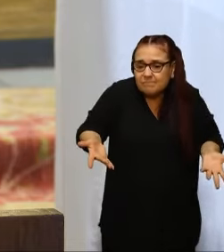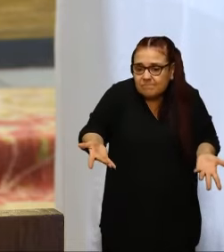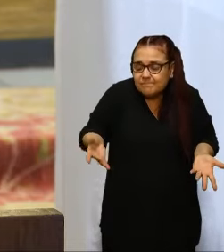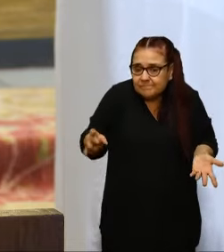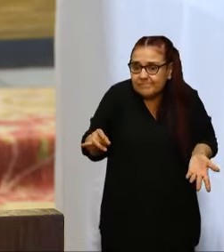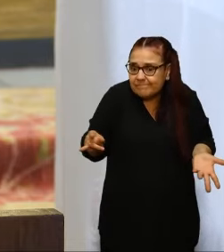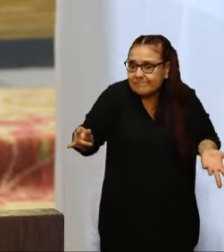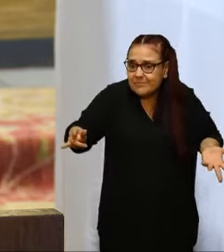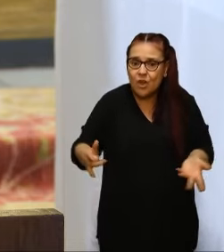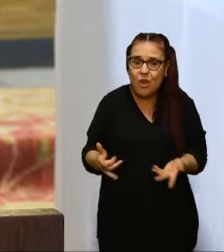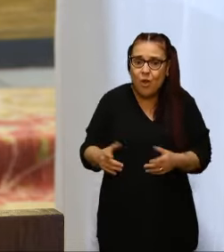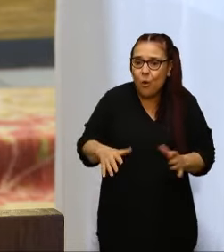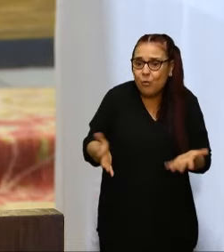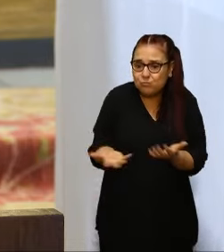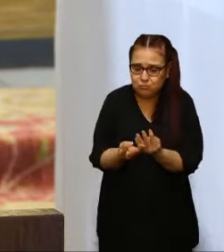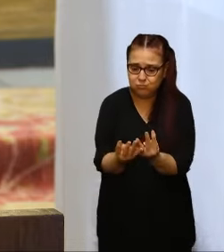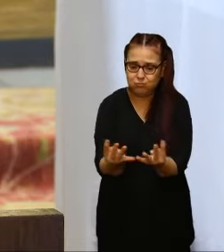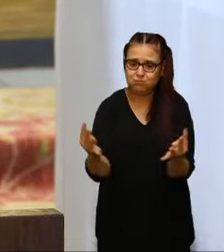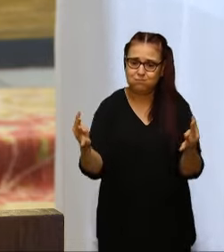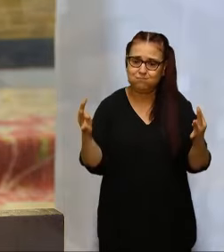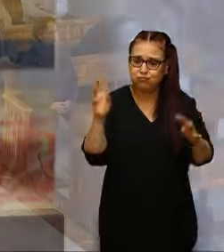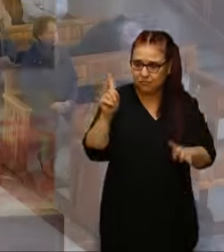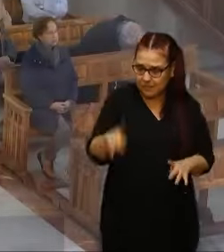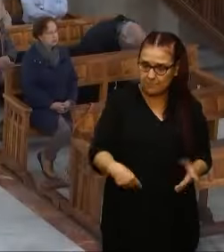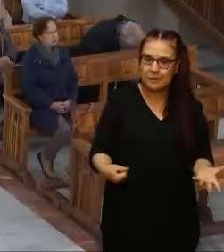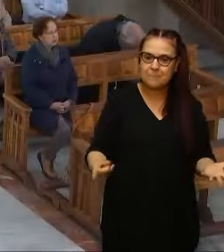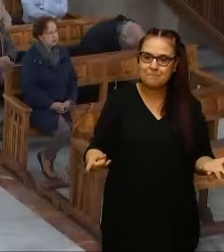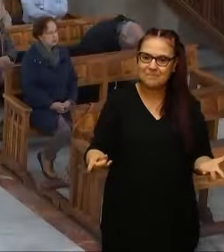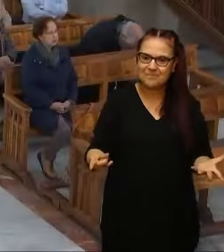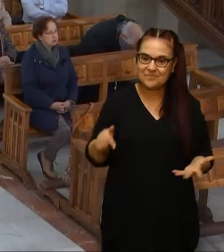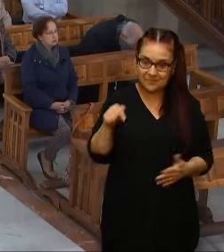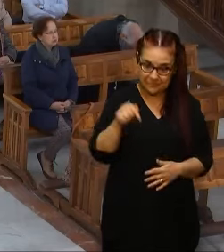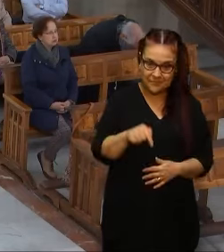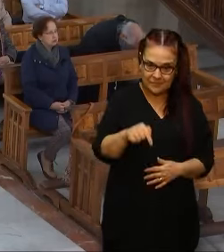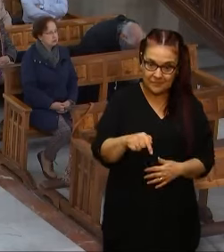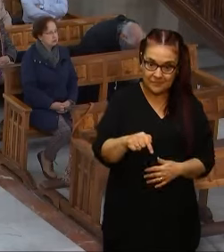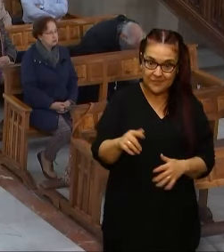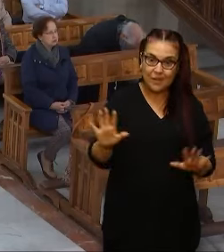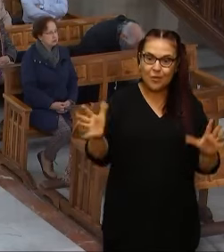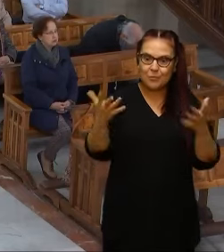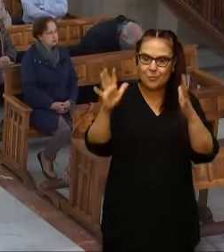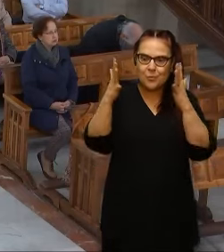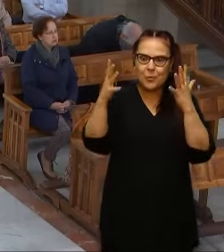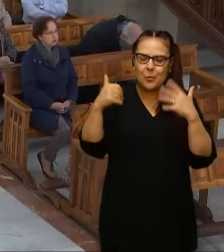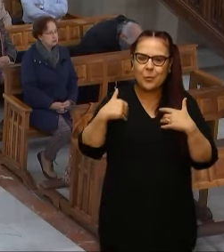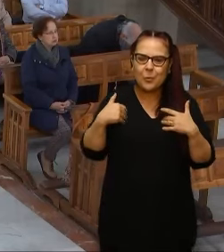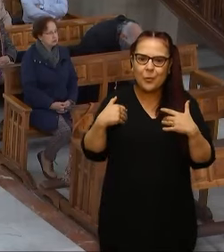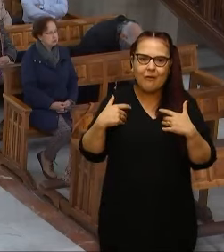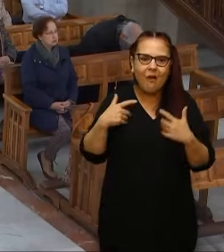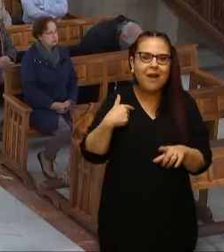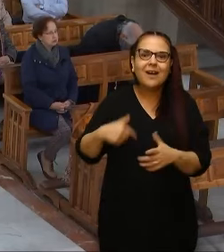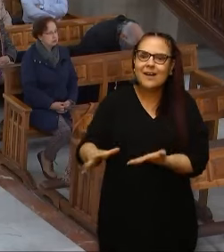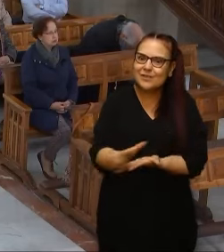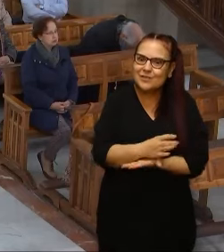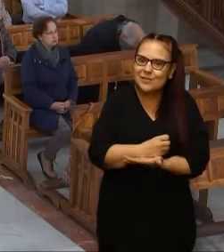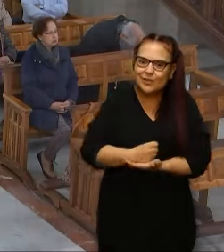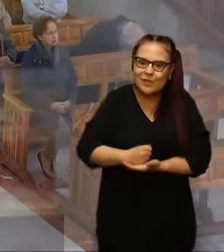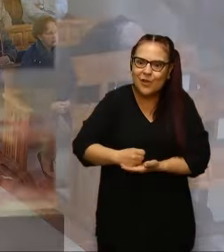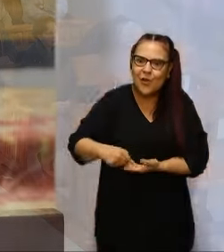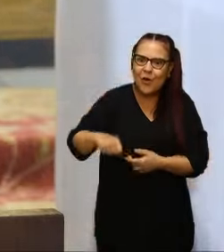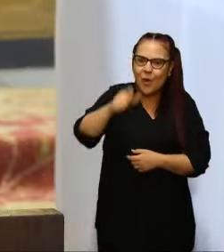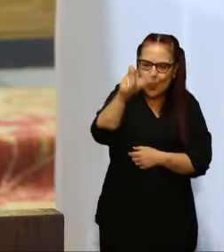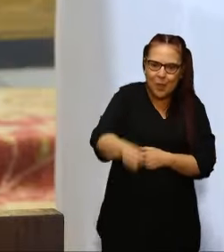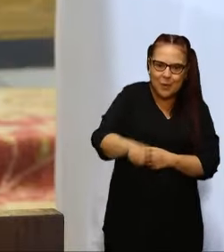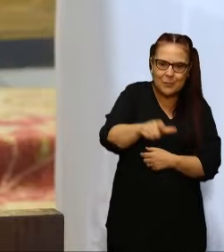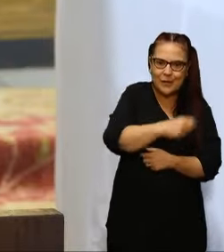que hay en nuestros alrededores. Bueno, pues es la exclamación con la que culmina toda la revelación cristiana al